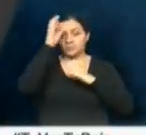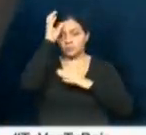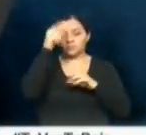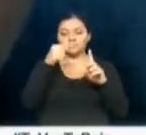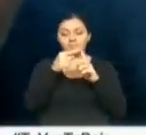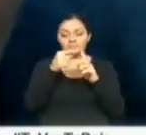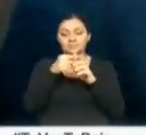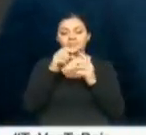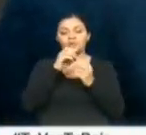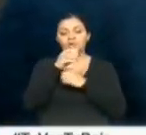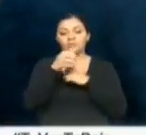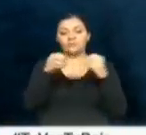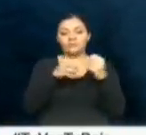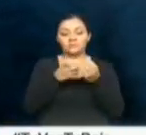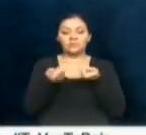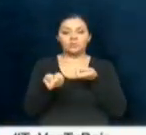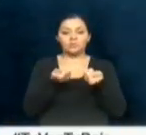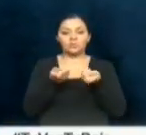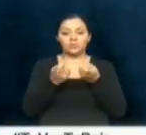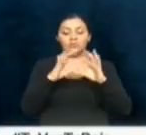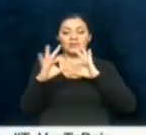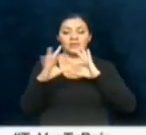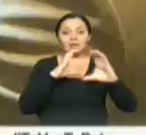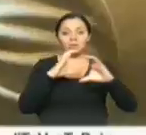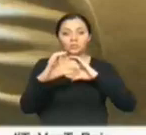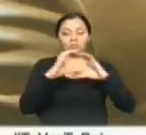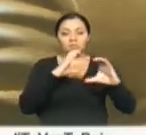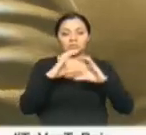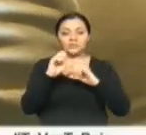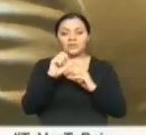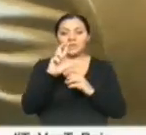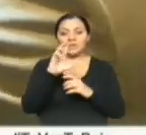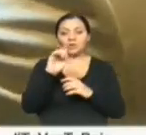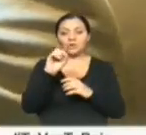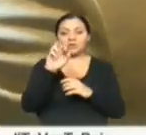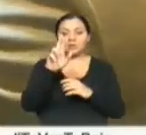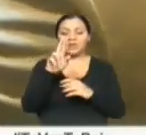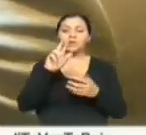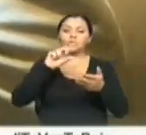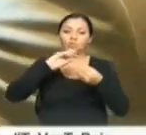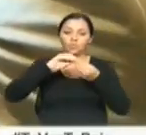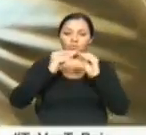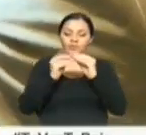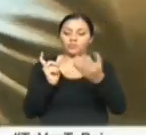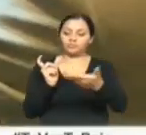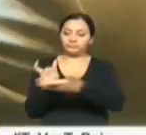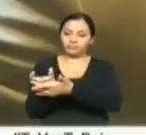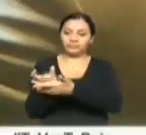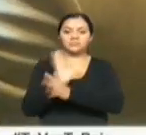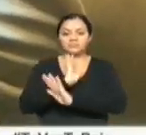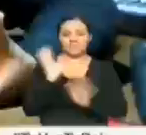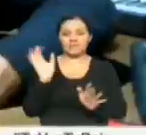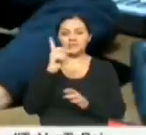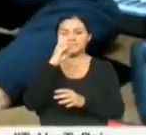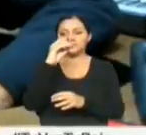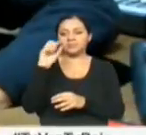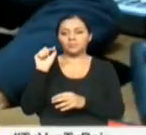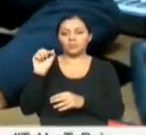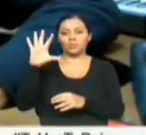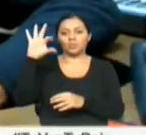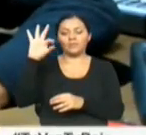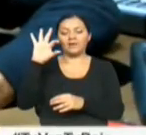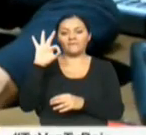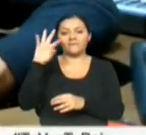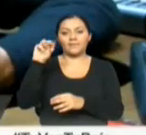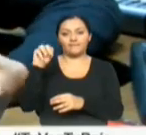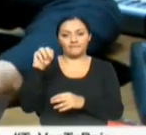de Regulación y Control de Telecomunicaciones, Arcotel, asignó a esta institución la frecuencia en FM. Estamos